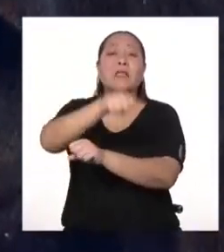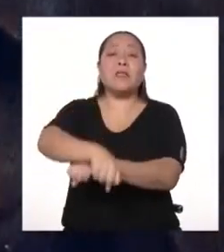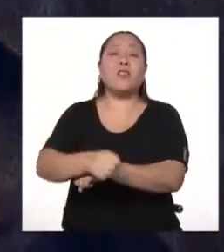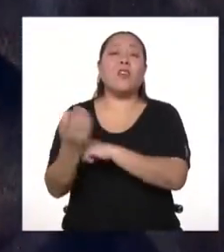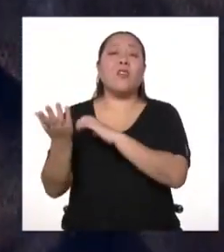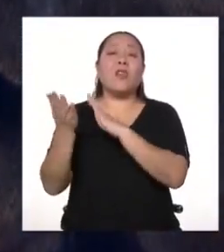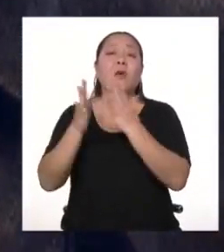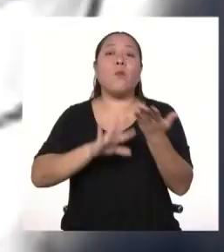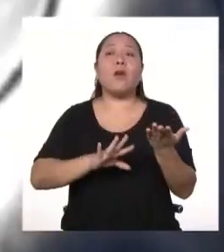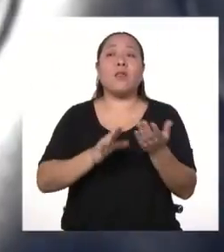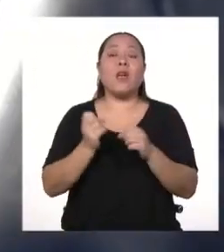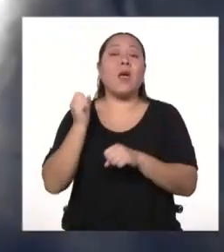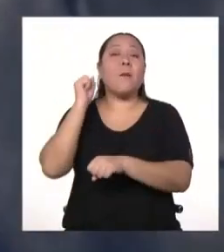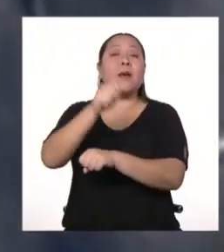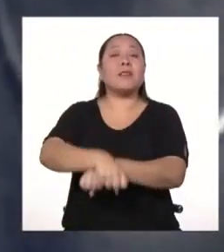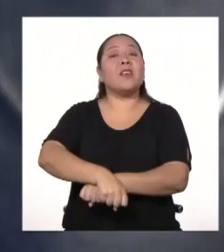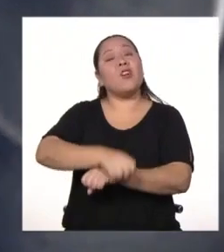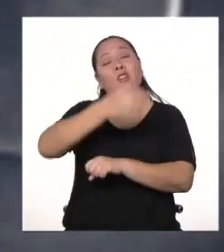muerte y del olvido.